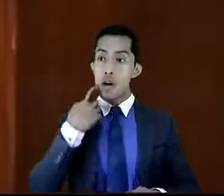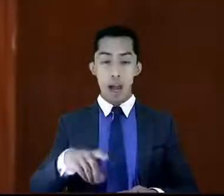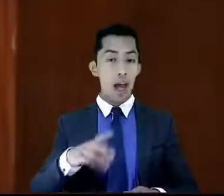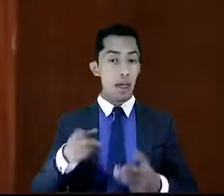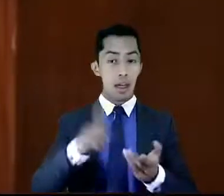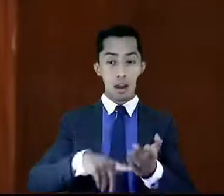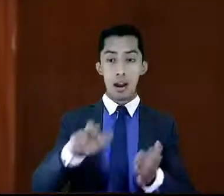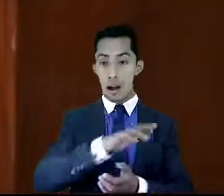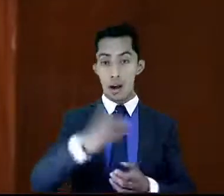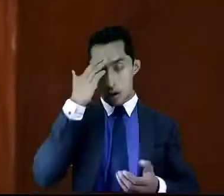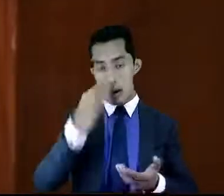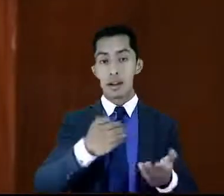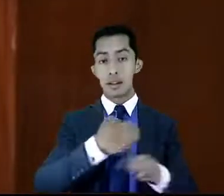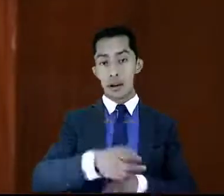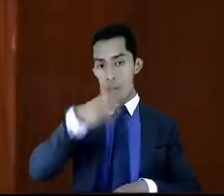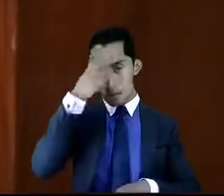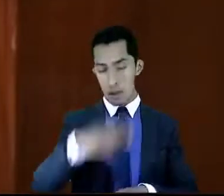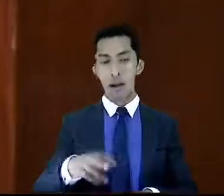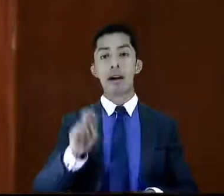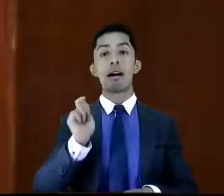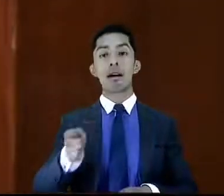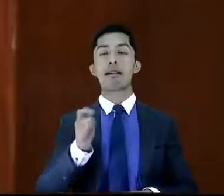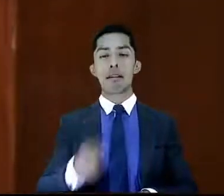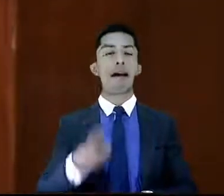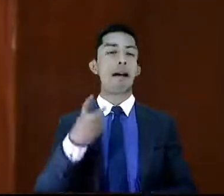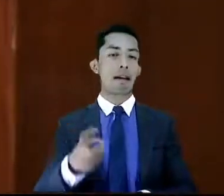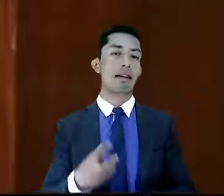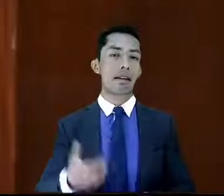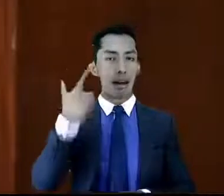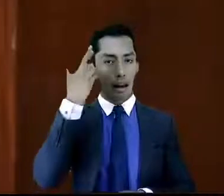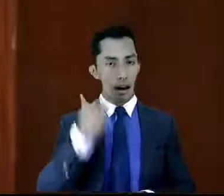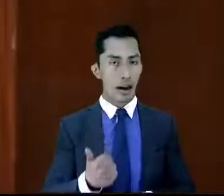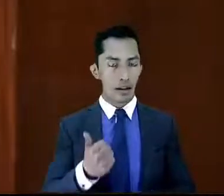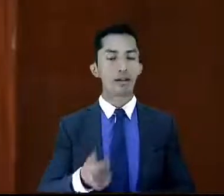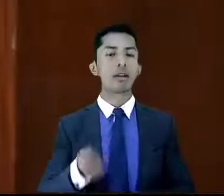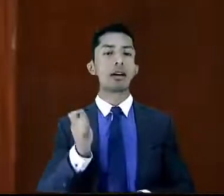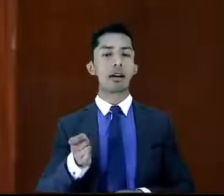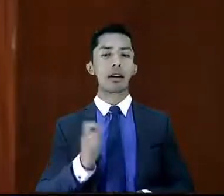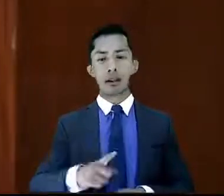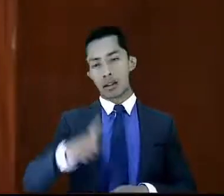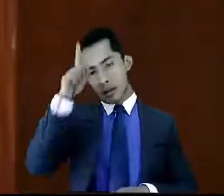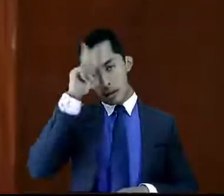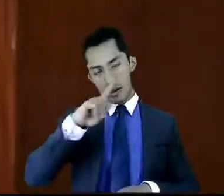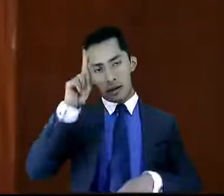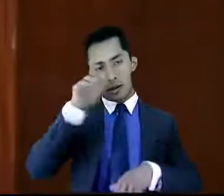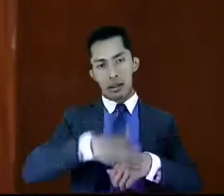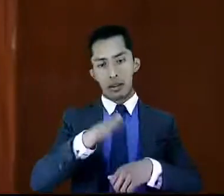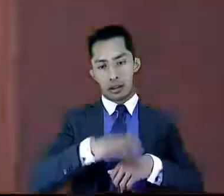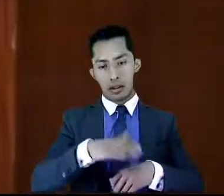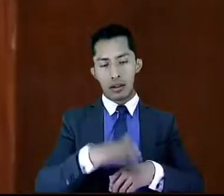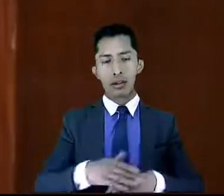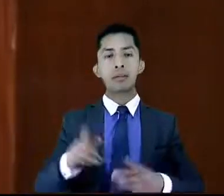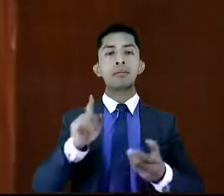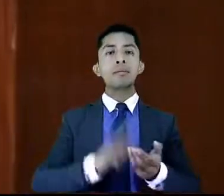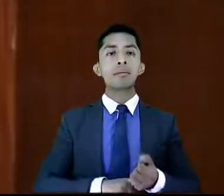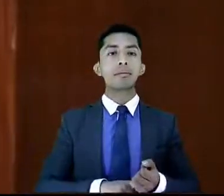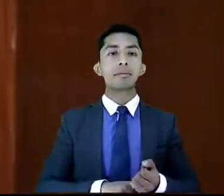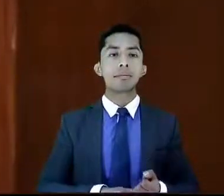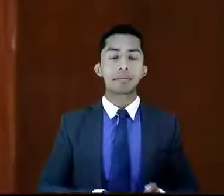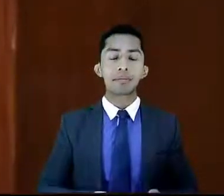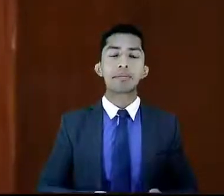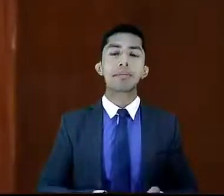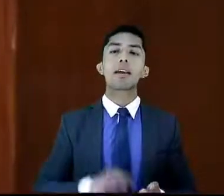han sido motivo de diversas recomendaciones por parte de la Comisión Nacional de Derechos